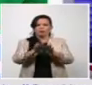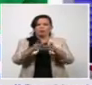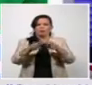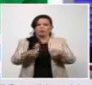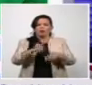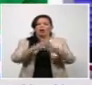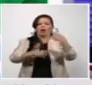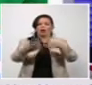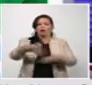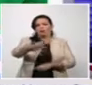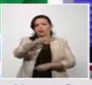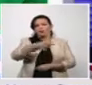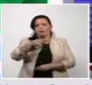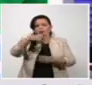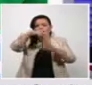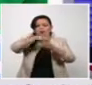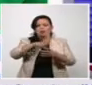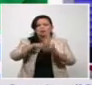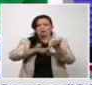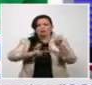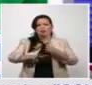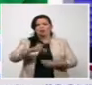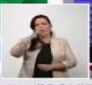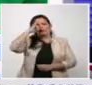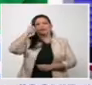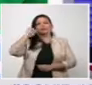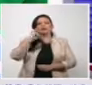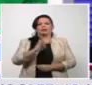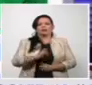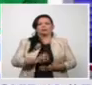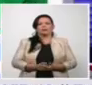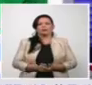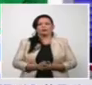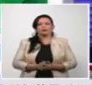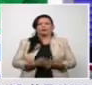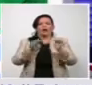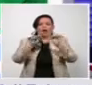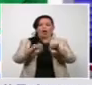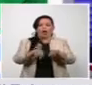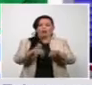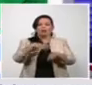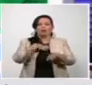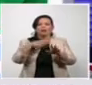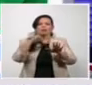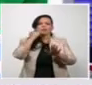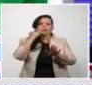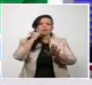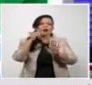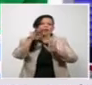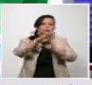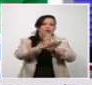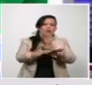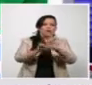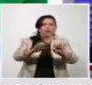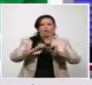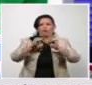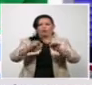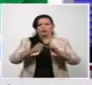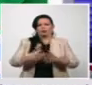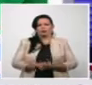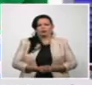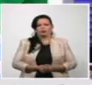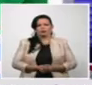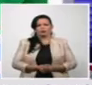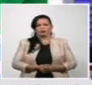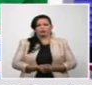sí lo están y en ellos se adoptan un grupo de más medidas, pero reitero siempre, por muchas medidas que